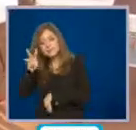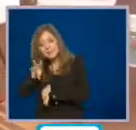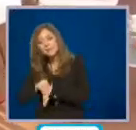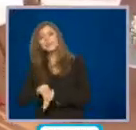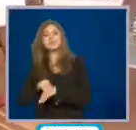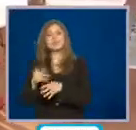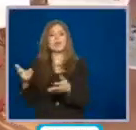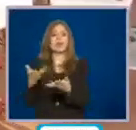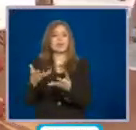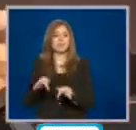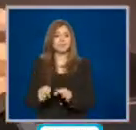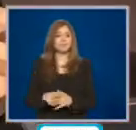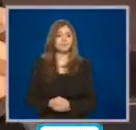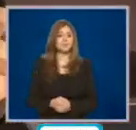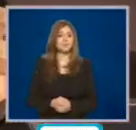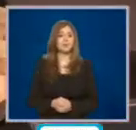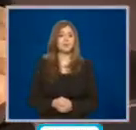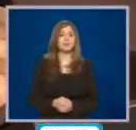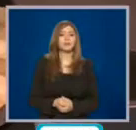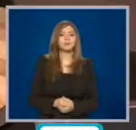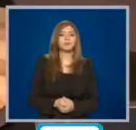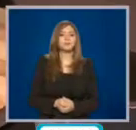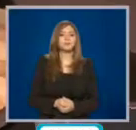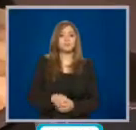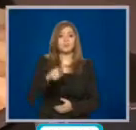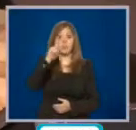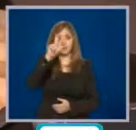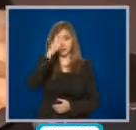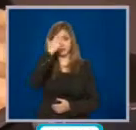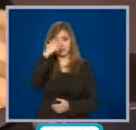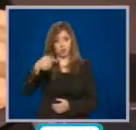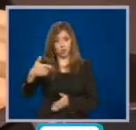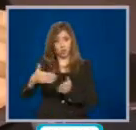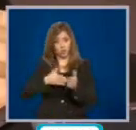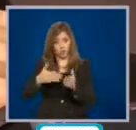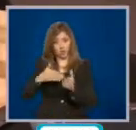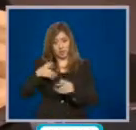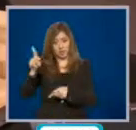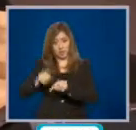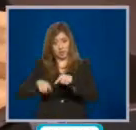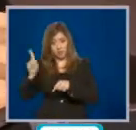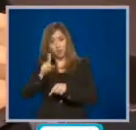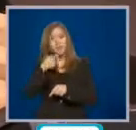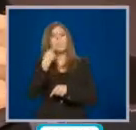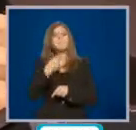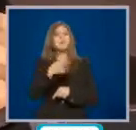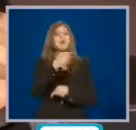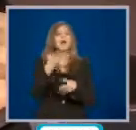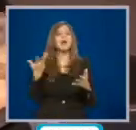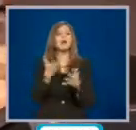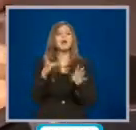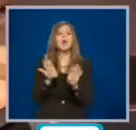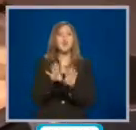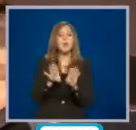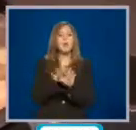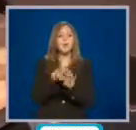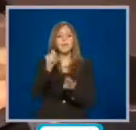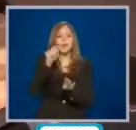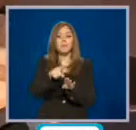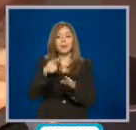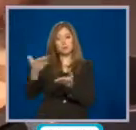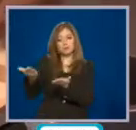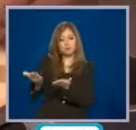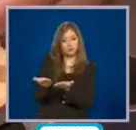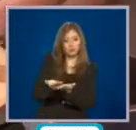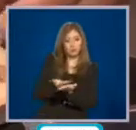trabajo. Adelante, que estoy aprendiendo. Recuerden que en la cocina no desperdiciamos nada. Lo que vamos a hacer con esto, simplemente vamos a retirar